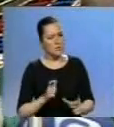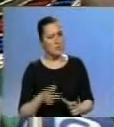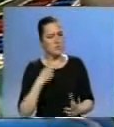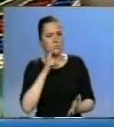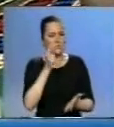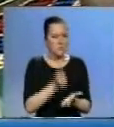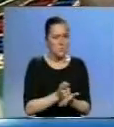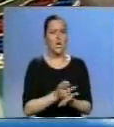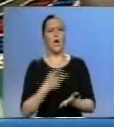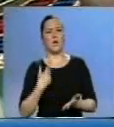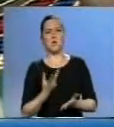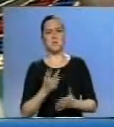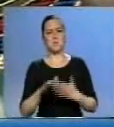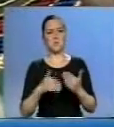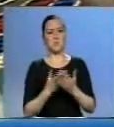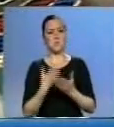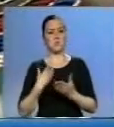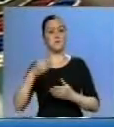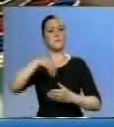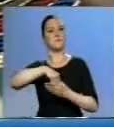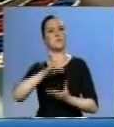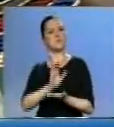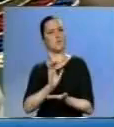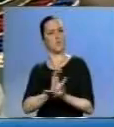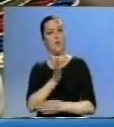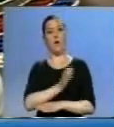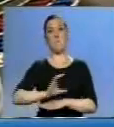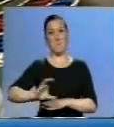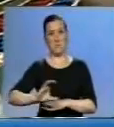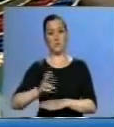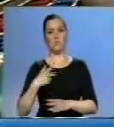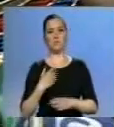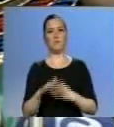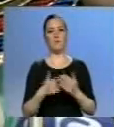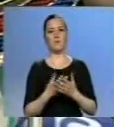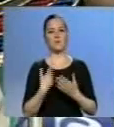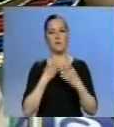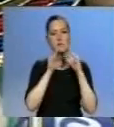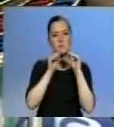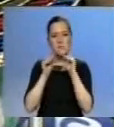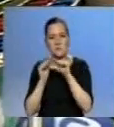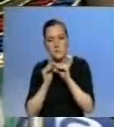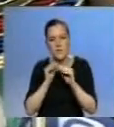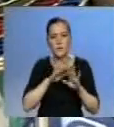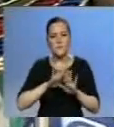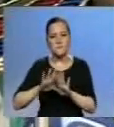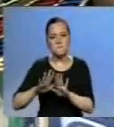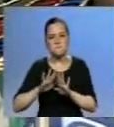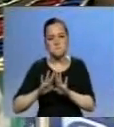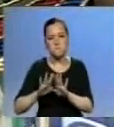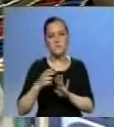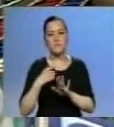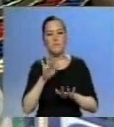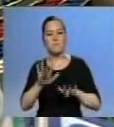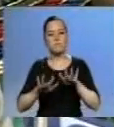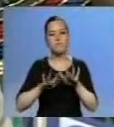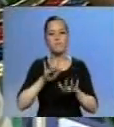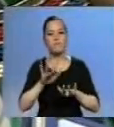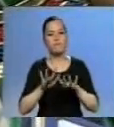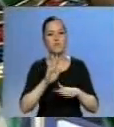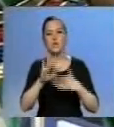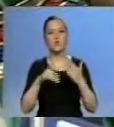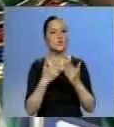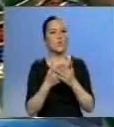están vinculadas dentro del seguro campesino, pero son una cizaña que a veces no quieren lo bueno, sino más bien hacer